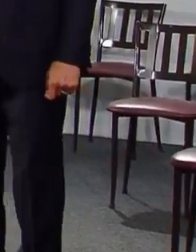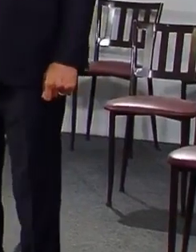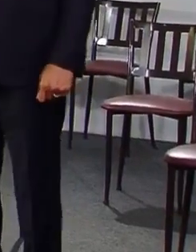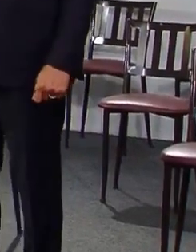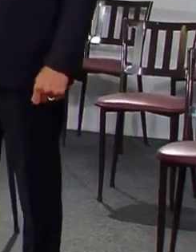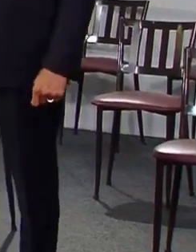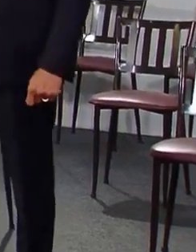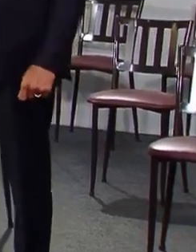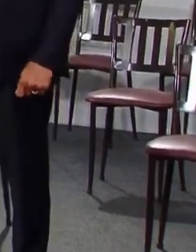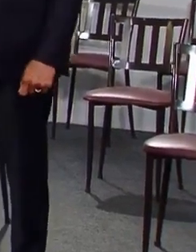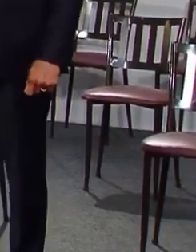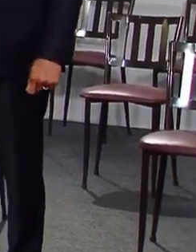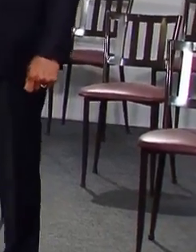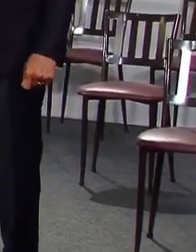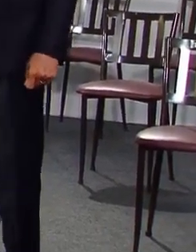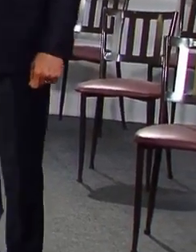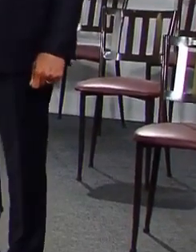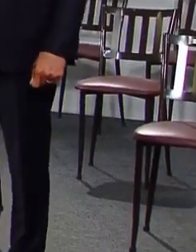En su lugar.